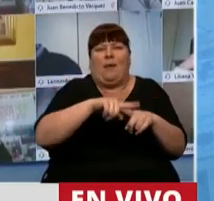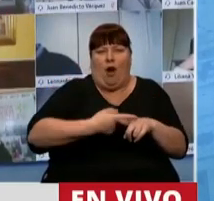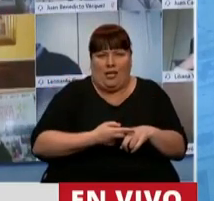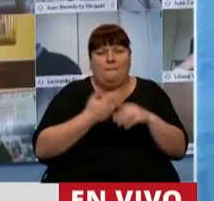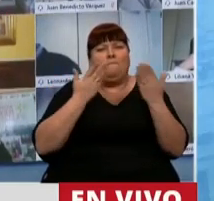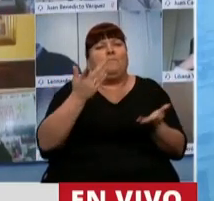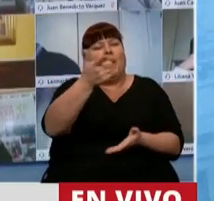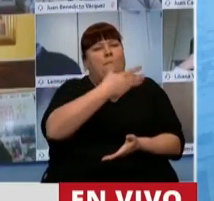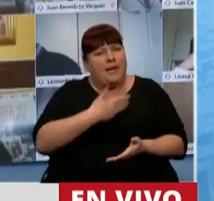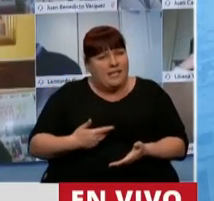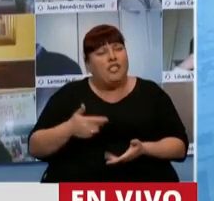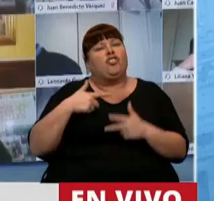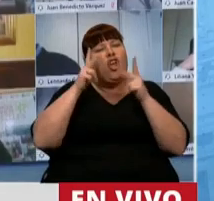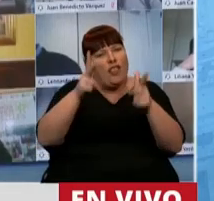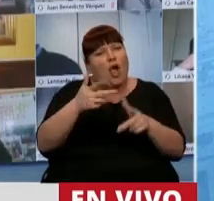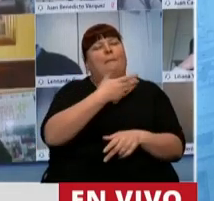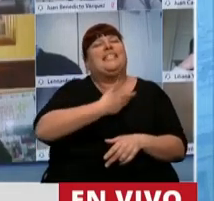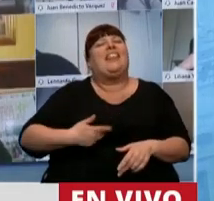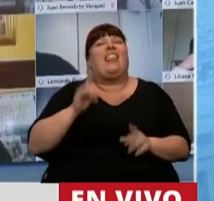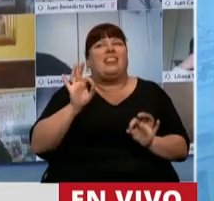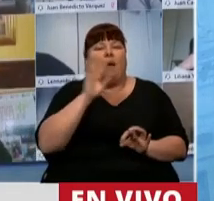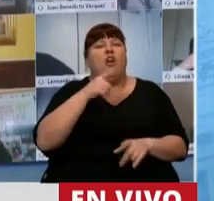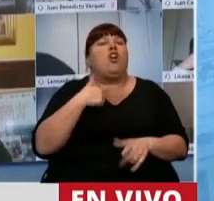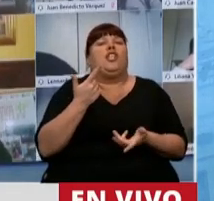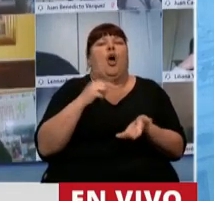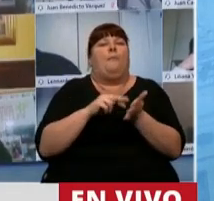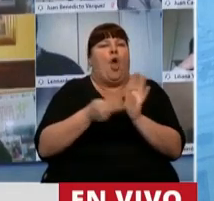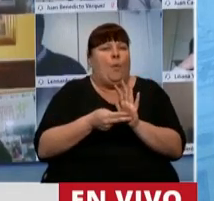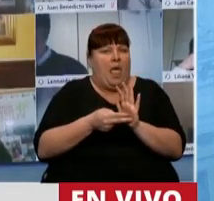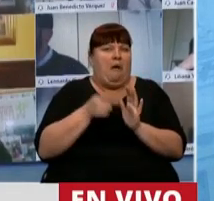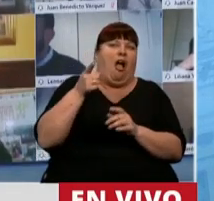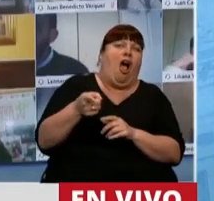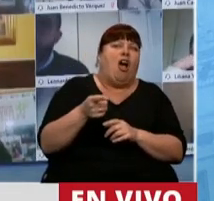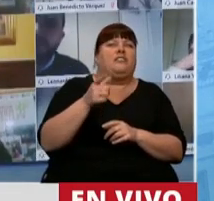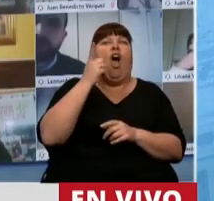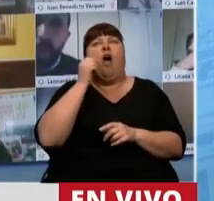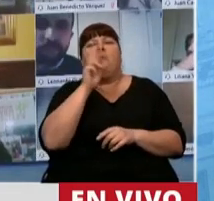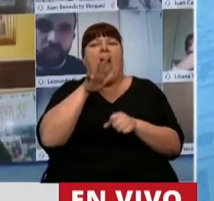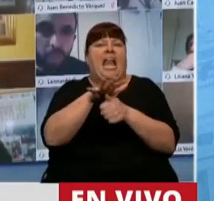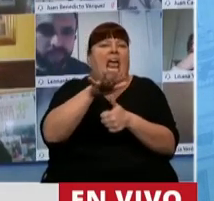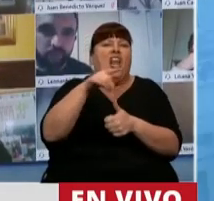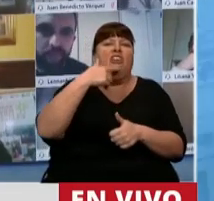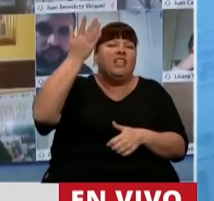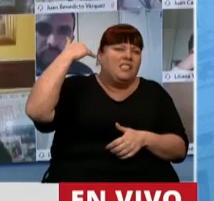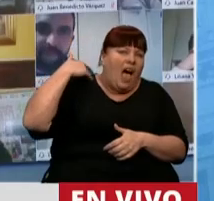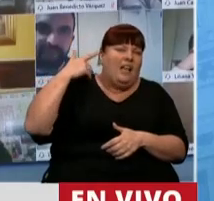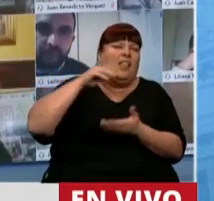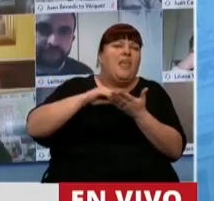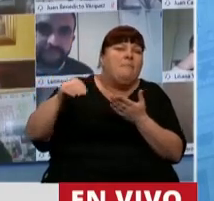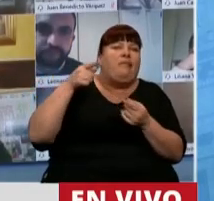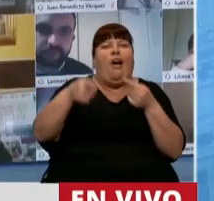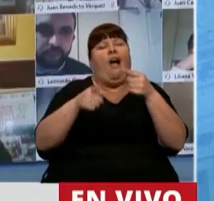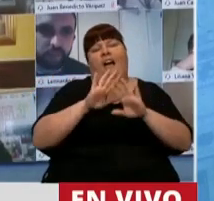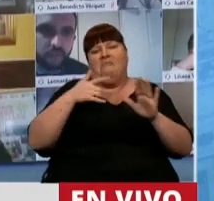señora presidenta, yo sí le digo presidenta porque no tengo ningún tipo de prejuicios con el género, como han demostrado otros